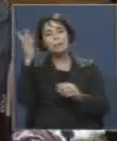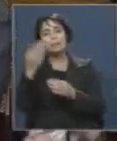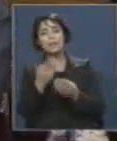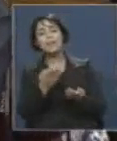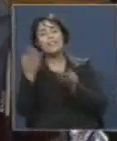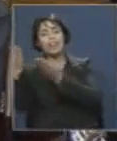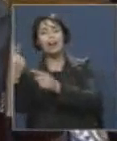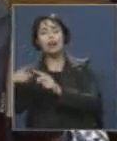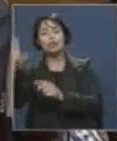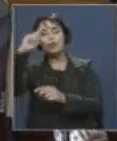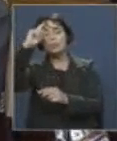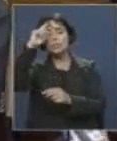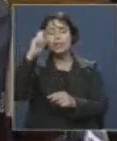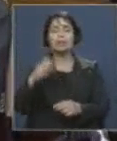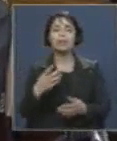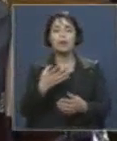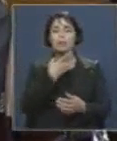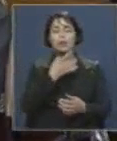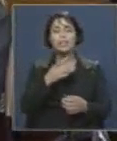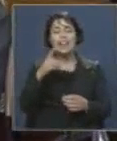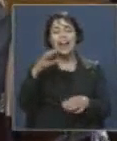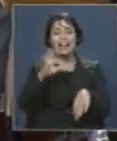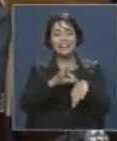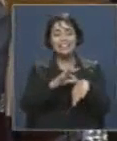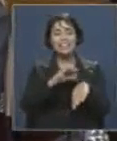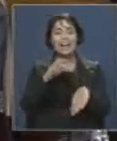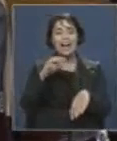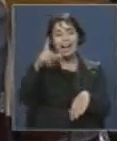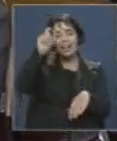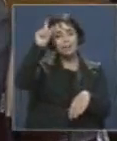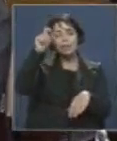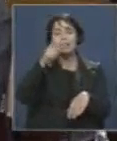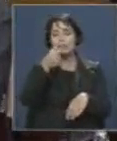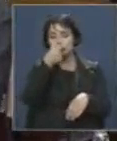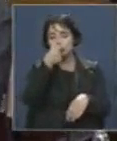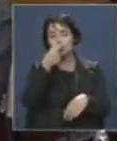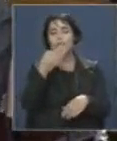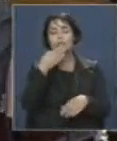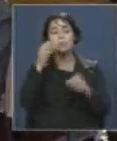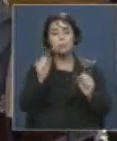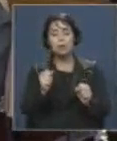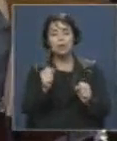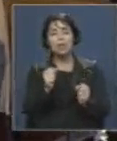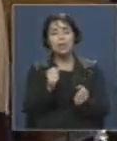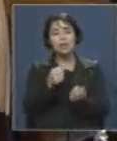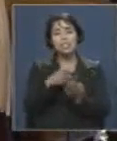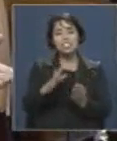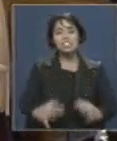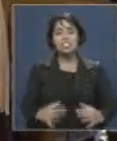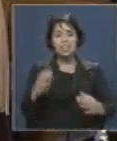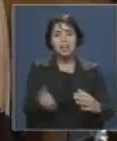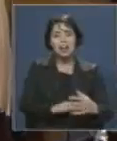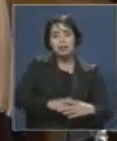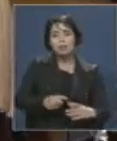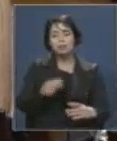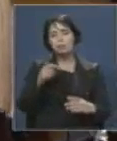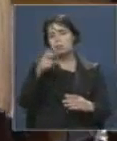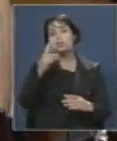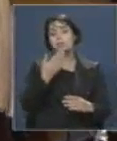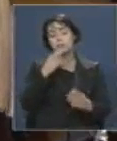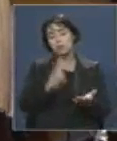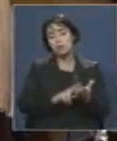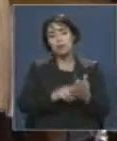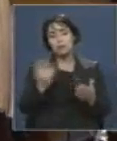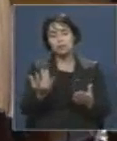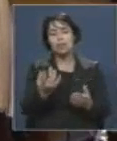porque la clínica alemana de Osorno también podría haber sido objetora. De hecho, lo es. Es decir, la única alternativa, al igual que en Atacama,